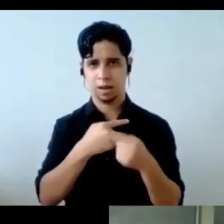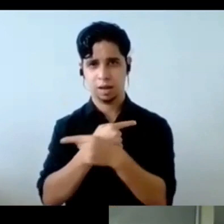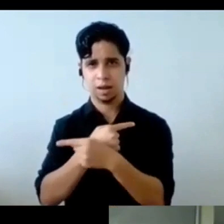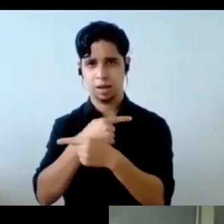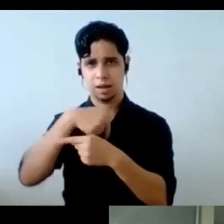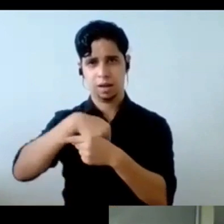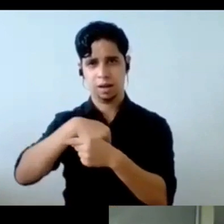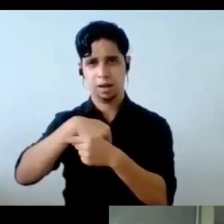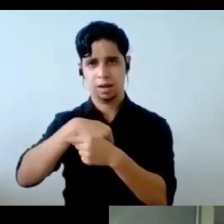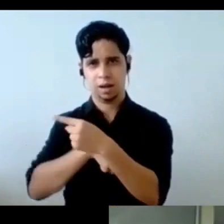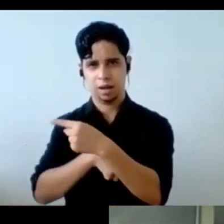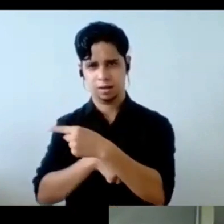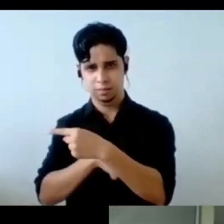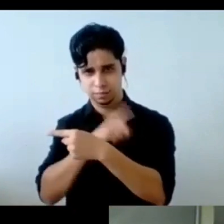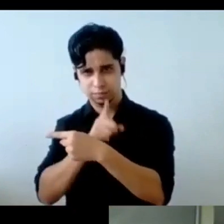que está acá.